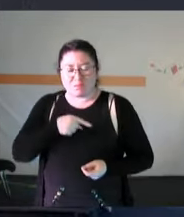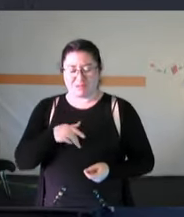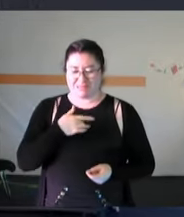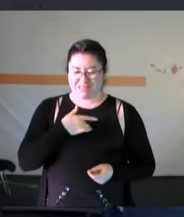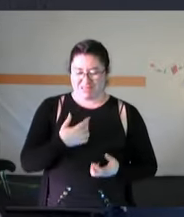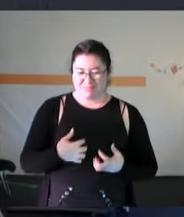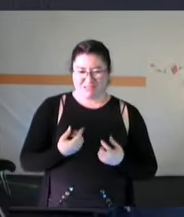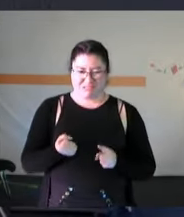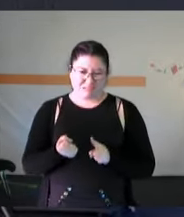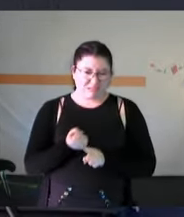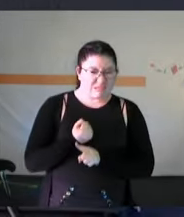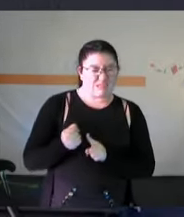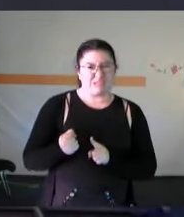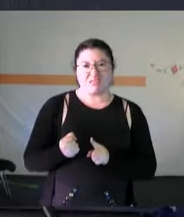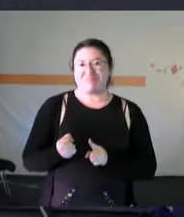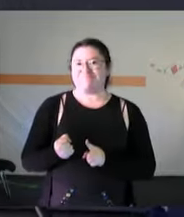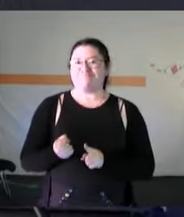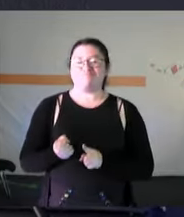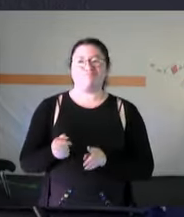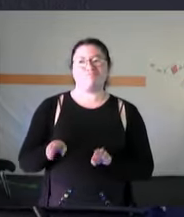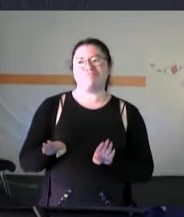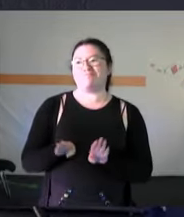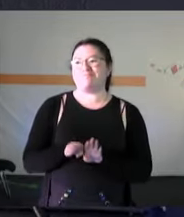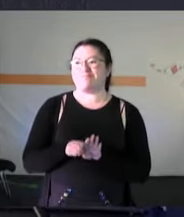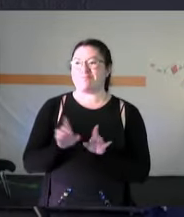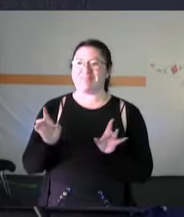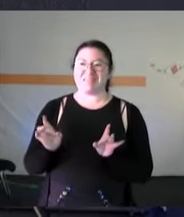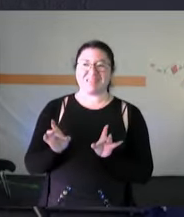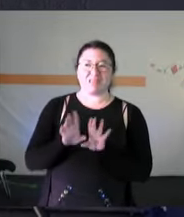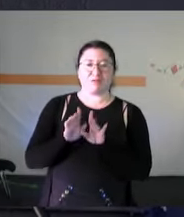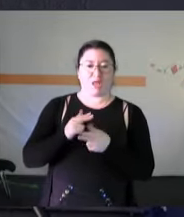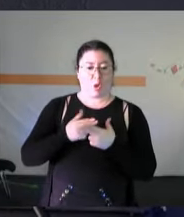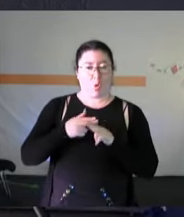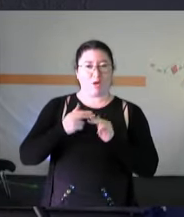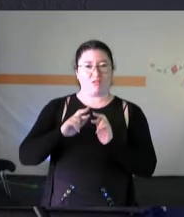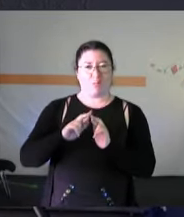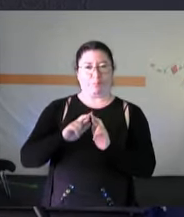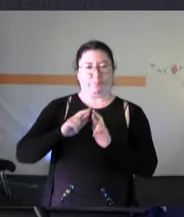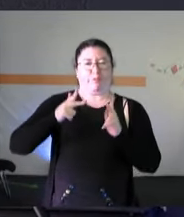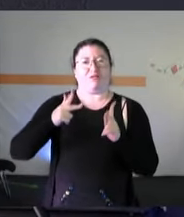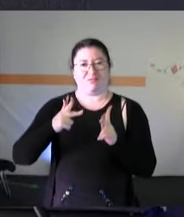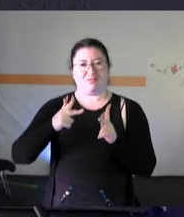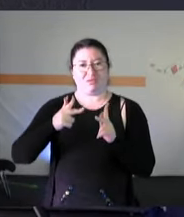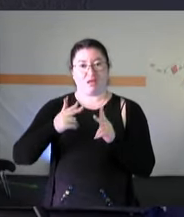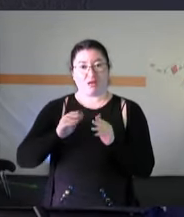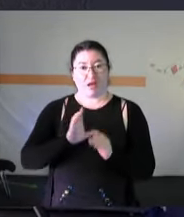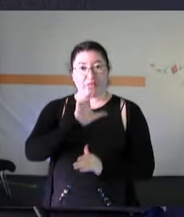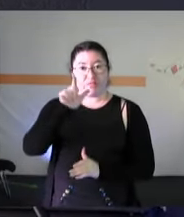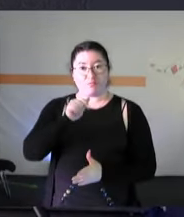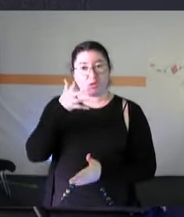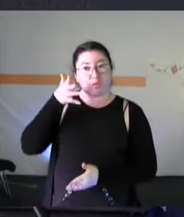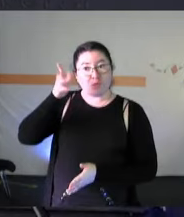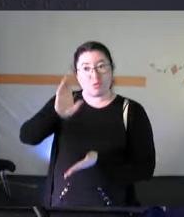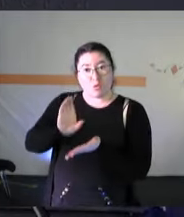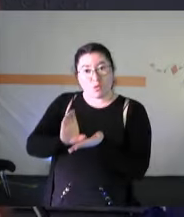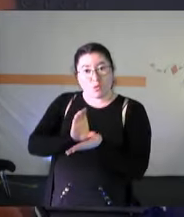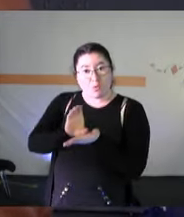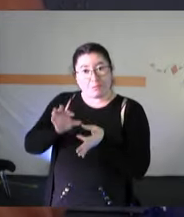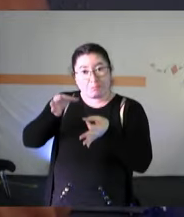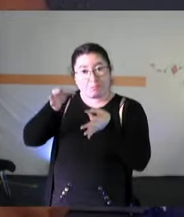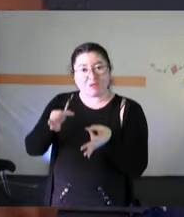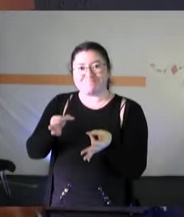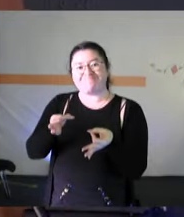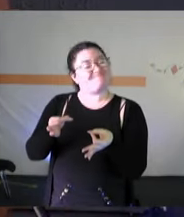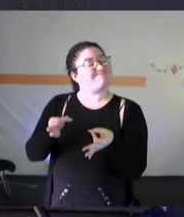violencia no, fue como si nos rompieran un hueso que nunca pudo sanar, y leer a